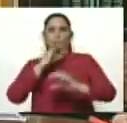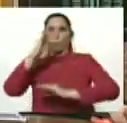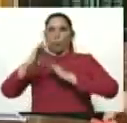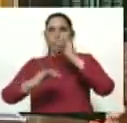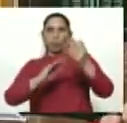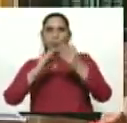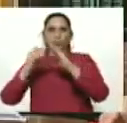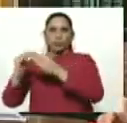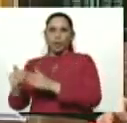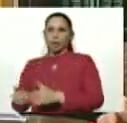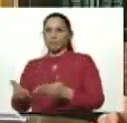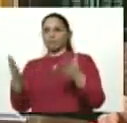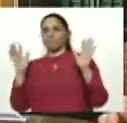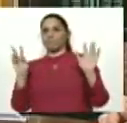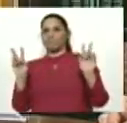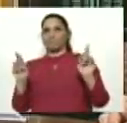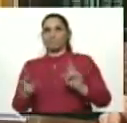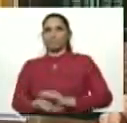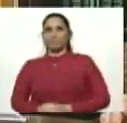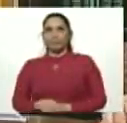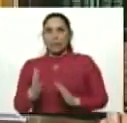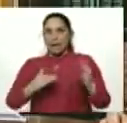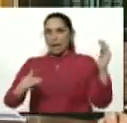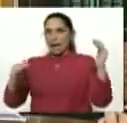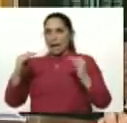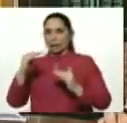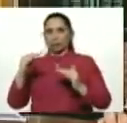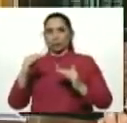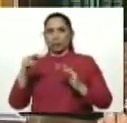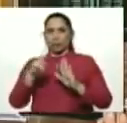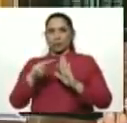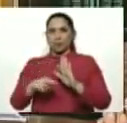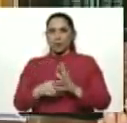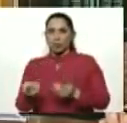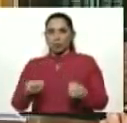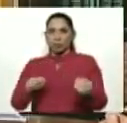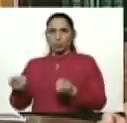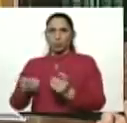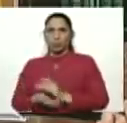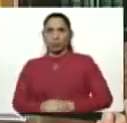0. Un alto nivel de control.